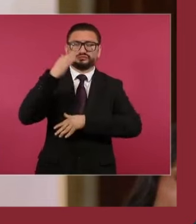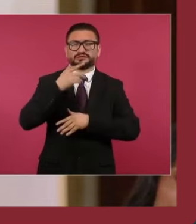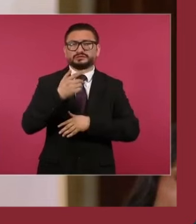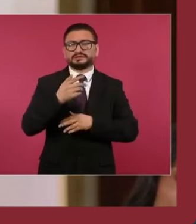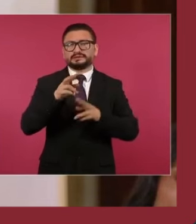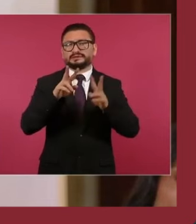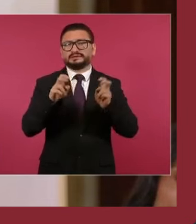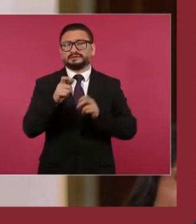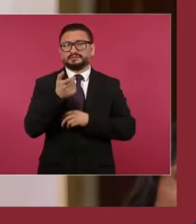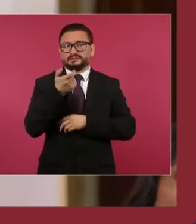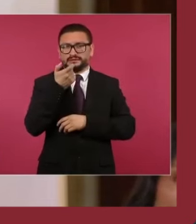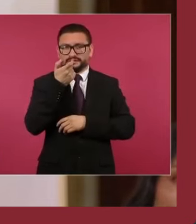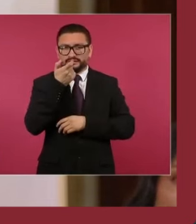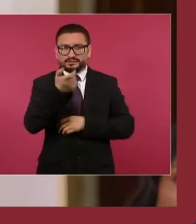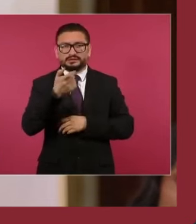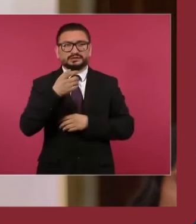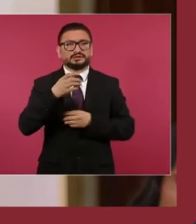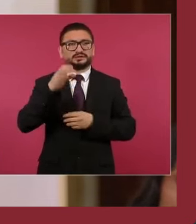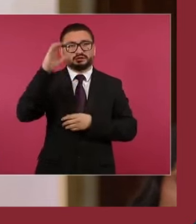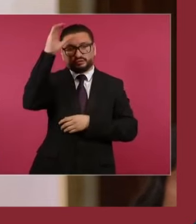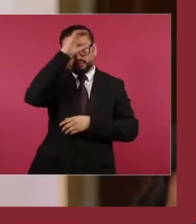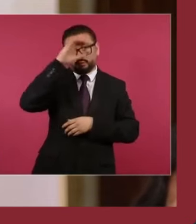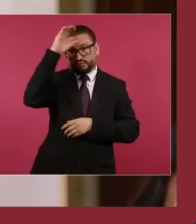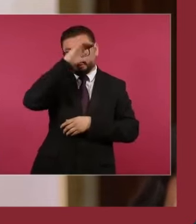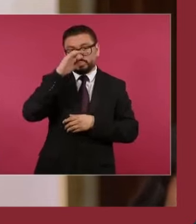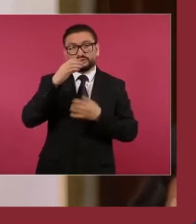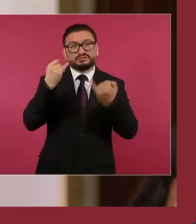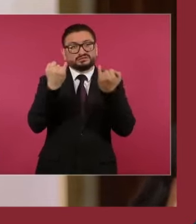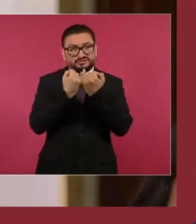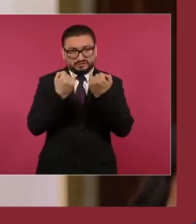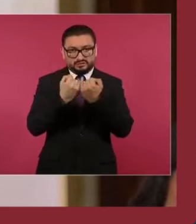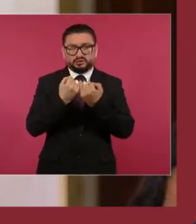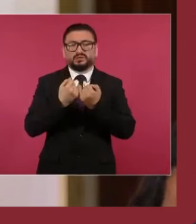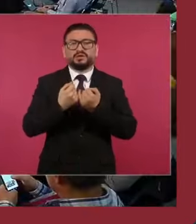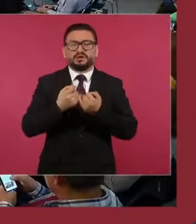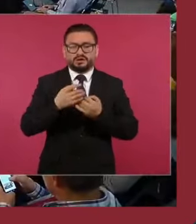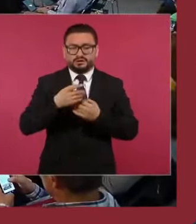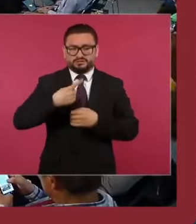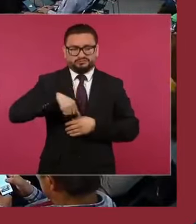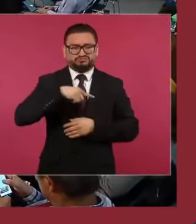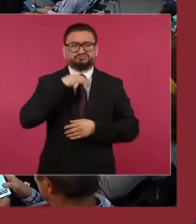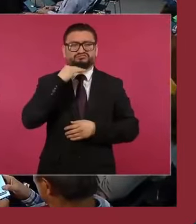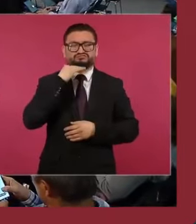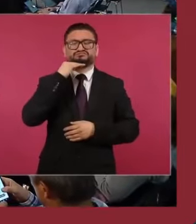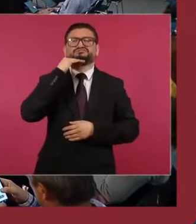económico y, sobre todo, ya lo dije, cultural, y mucha dignidad.